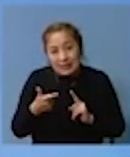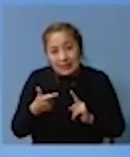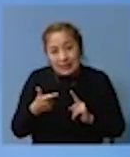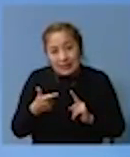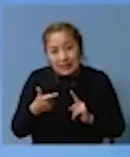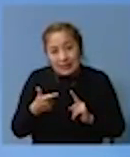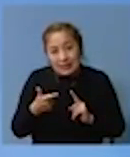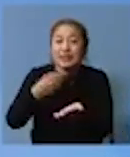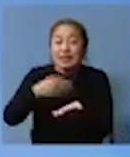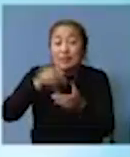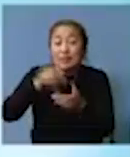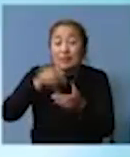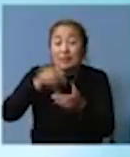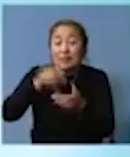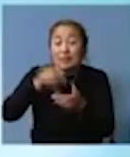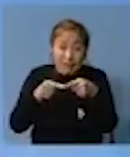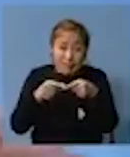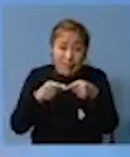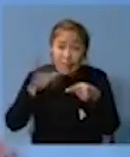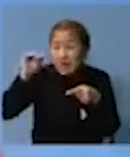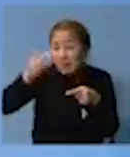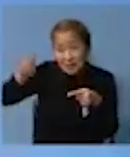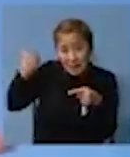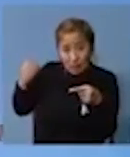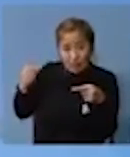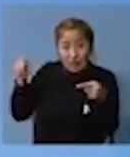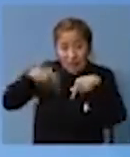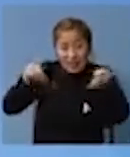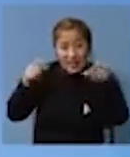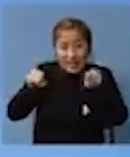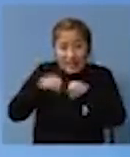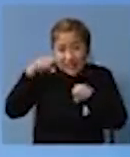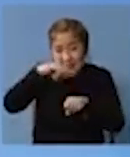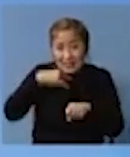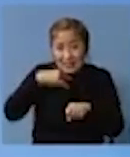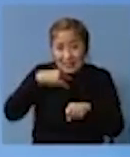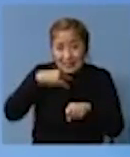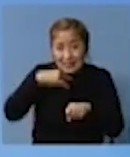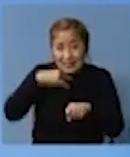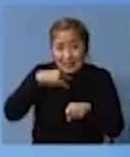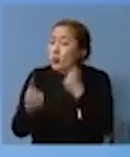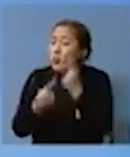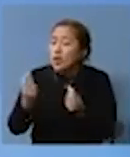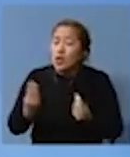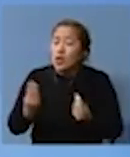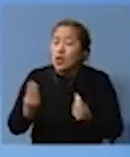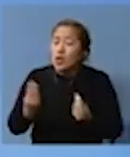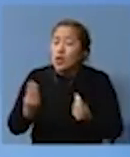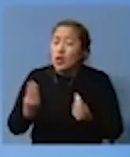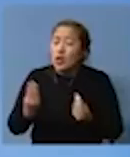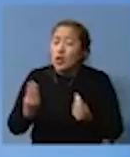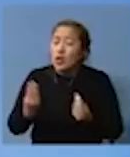Casas estuvo acá en Contrapunto el pasado martes, en esta semana. Y cuando le preguntaron qué había pasado